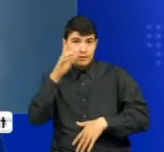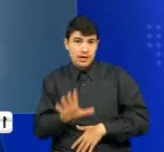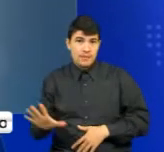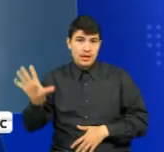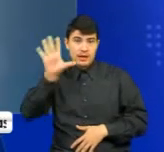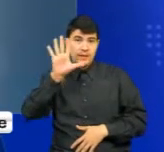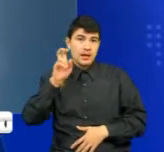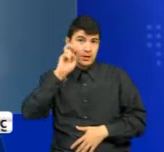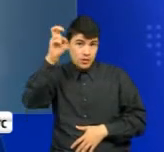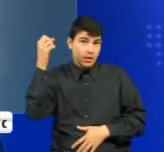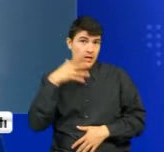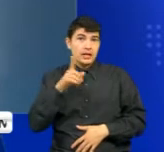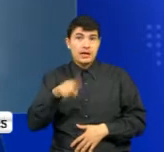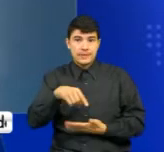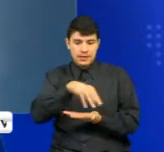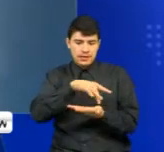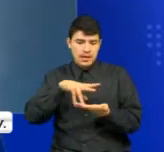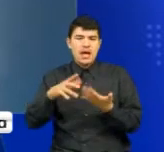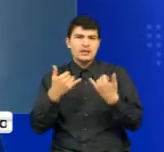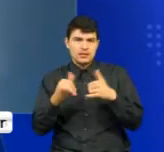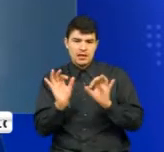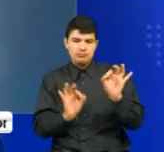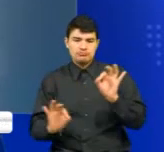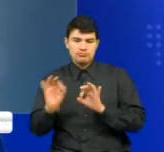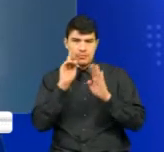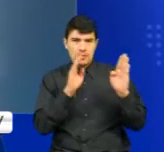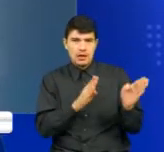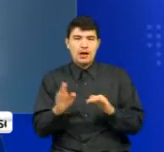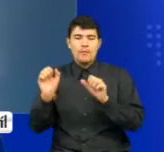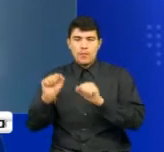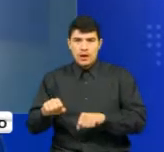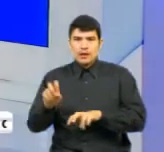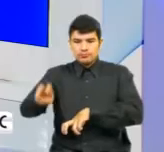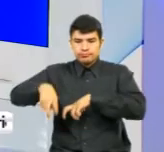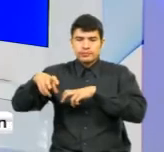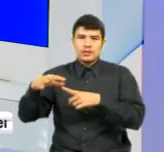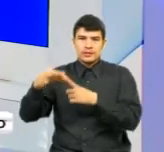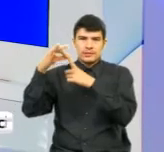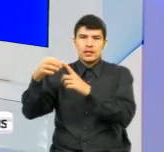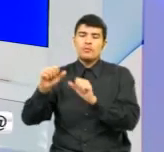Santander como de norte de Santander, tienen dispuesto las medidas de seguridad y la maquinaria específica para poder